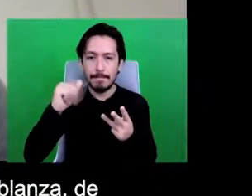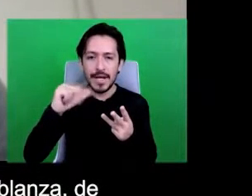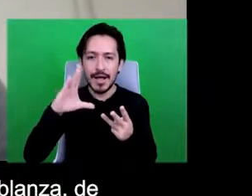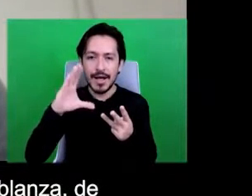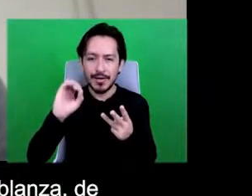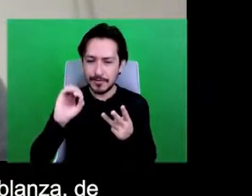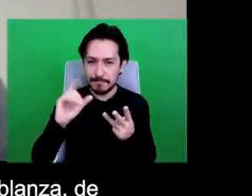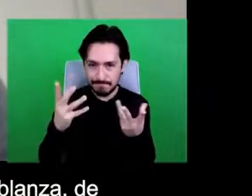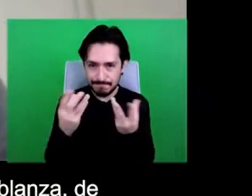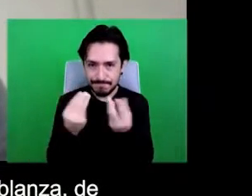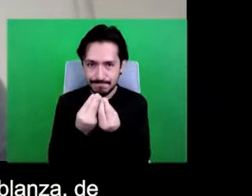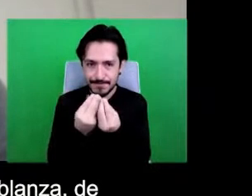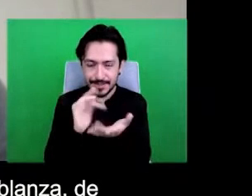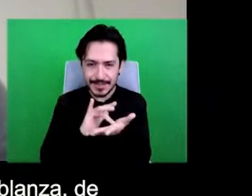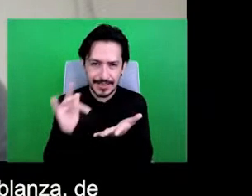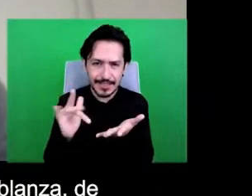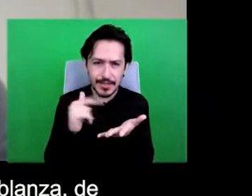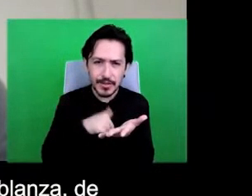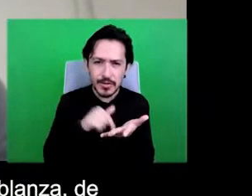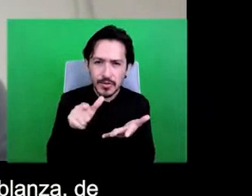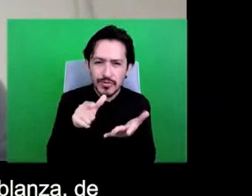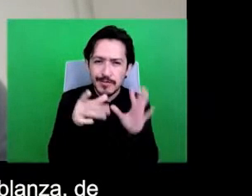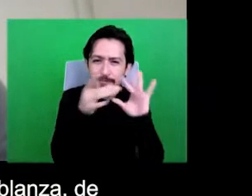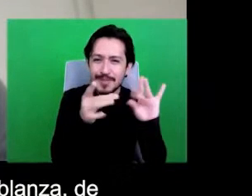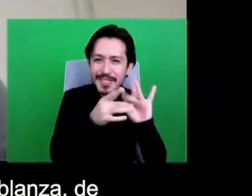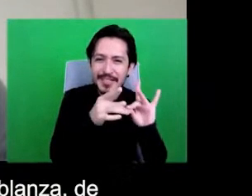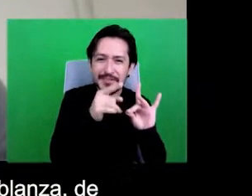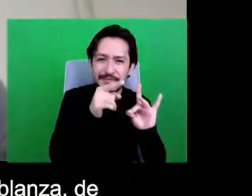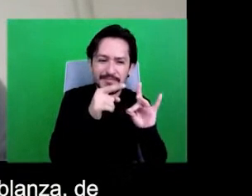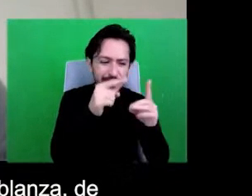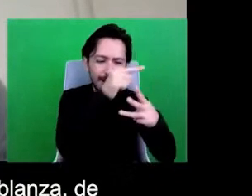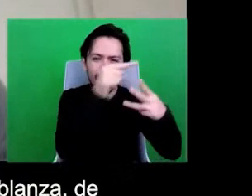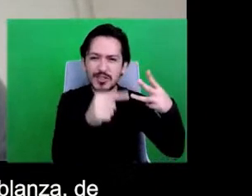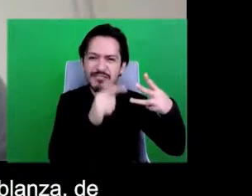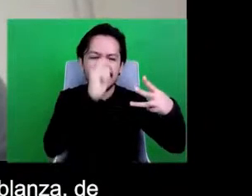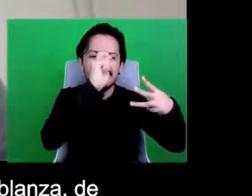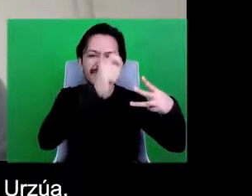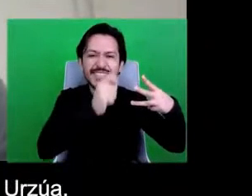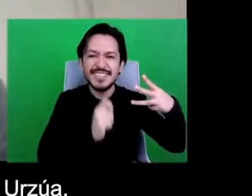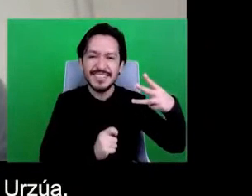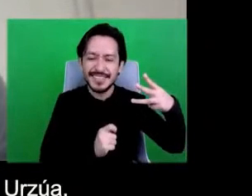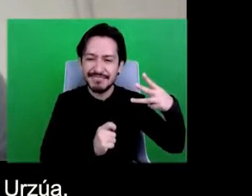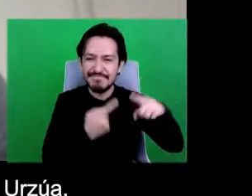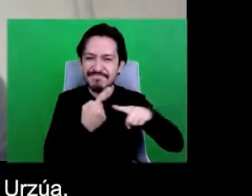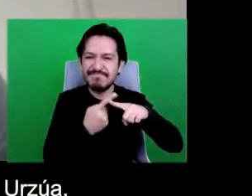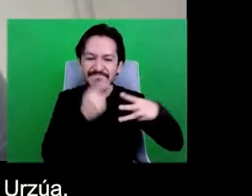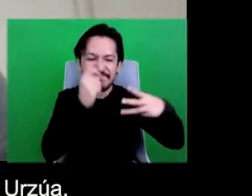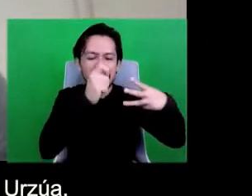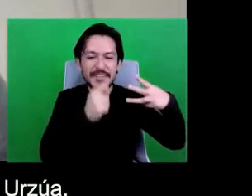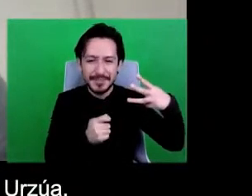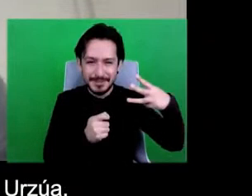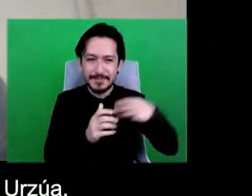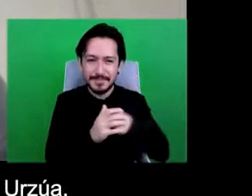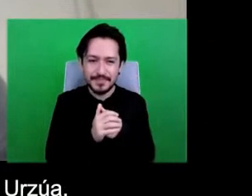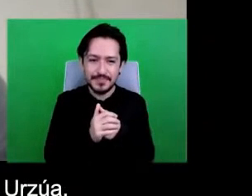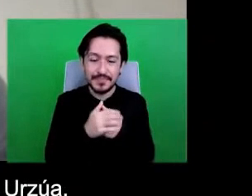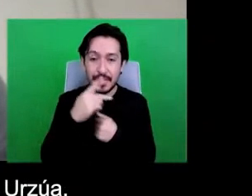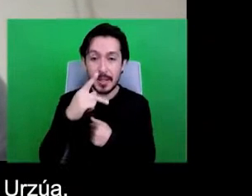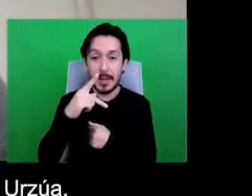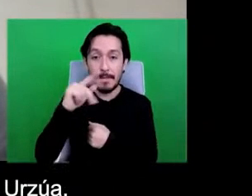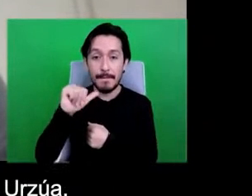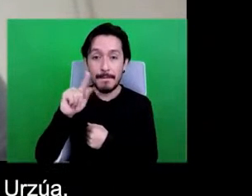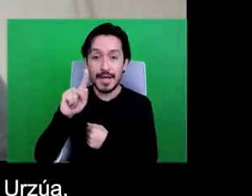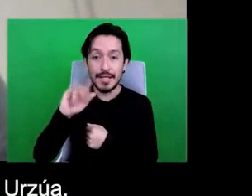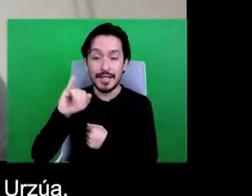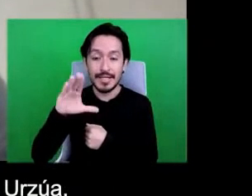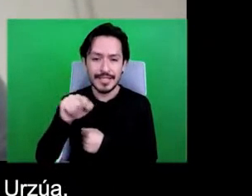muy rápida de sus semblanzas, de quienes nos están acompañando para presentarles. Entonces, bueno, por un lado tenemos a Patricia Ursúa, que